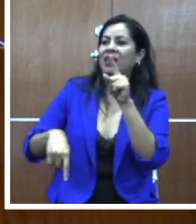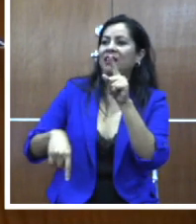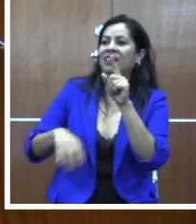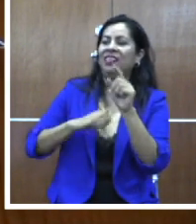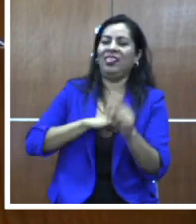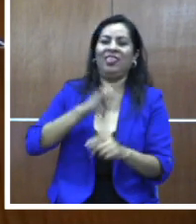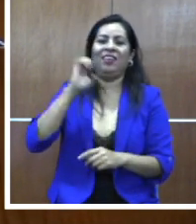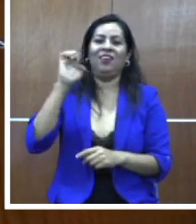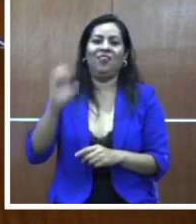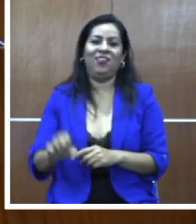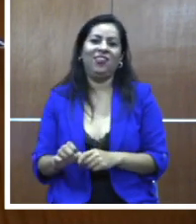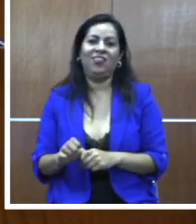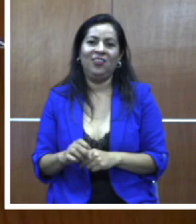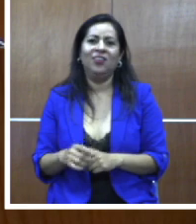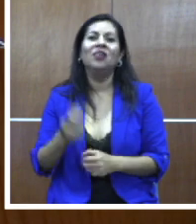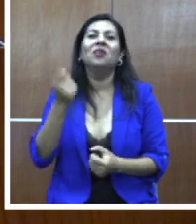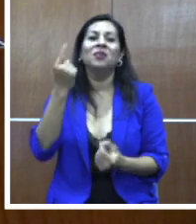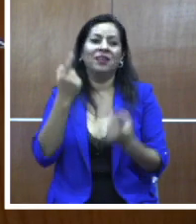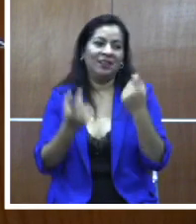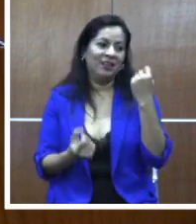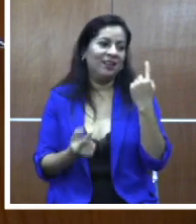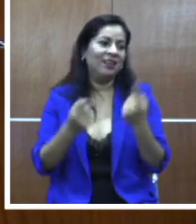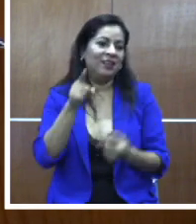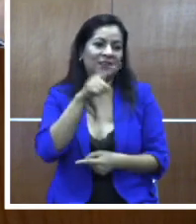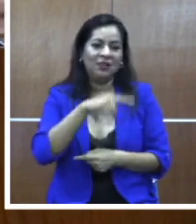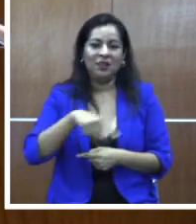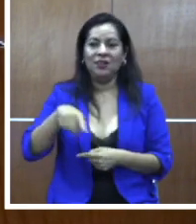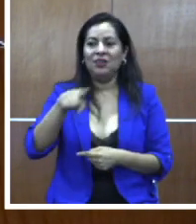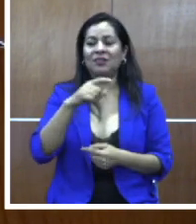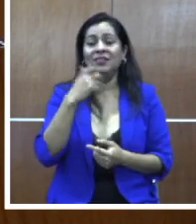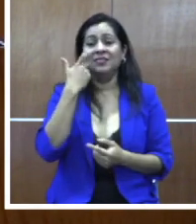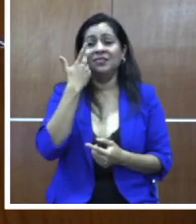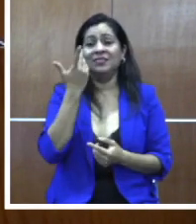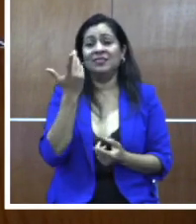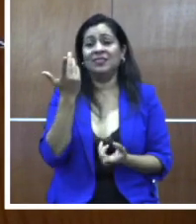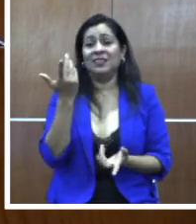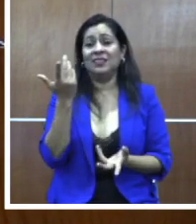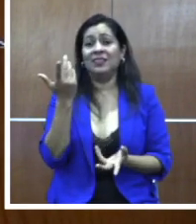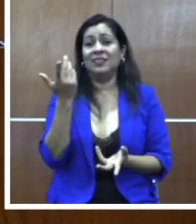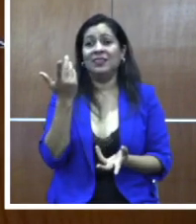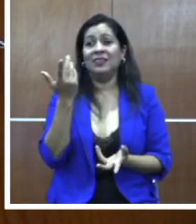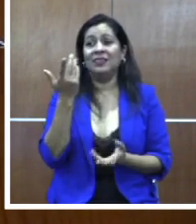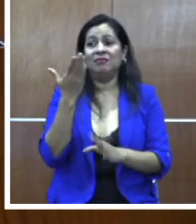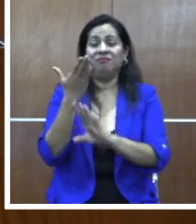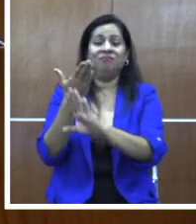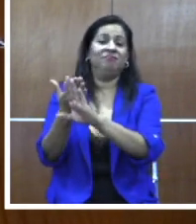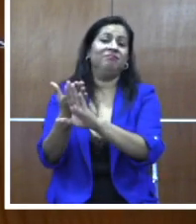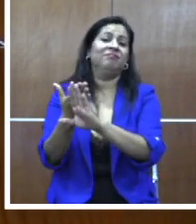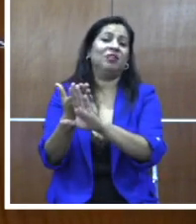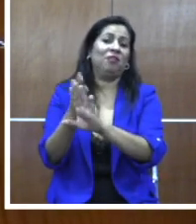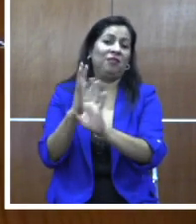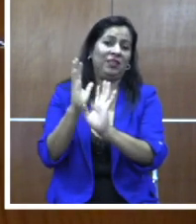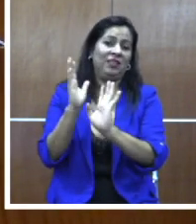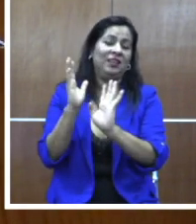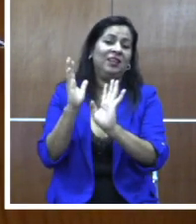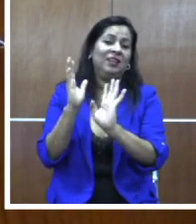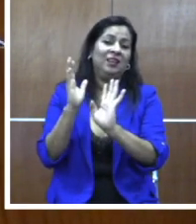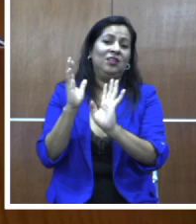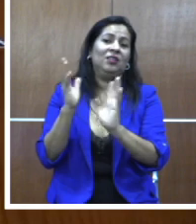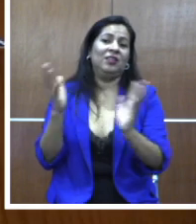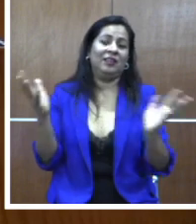desprecio con el que algunos intentan manchar lo que ha